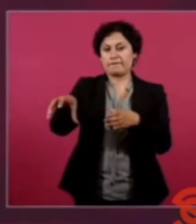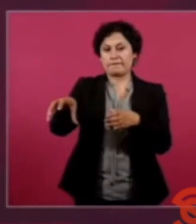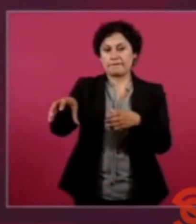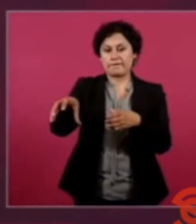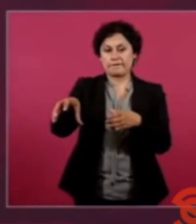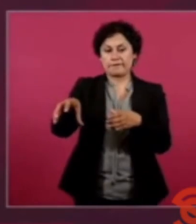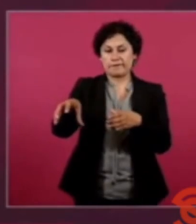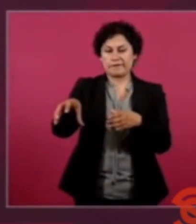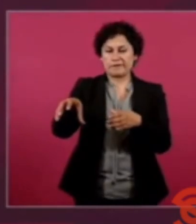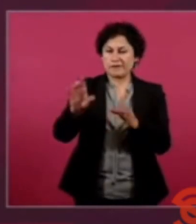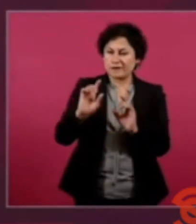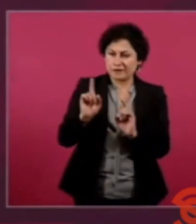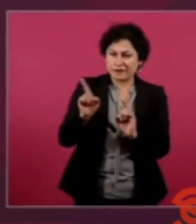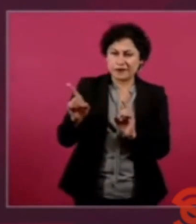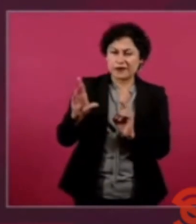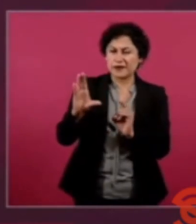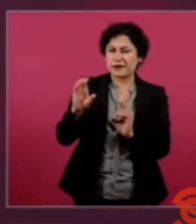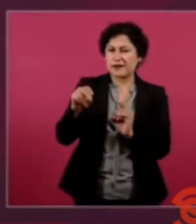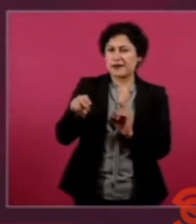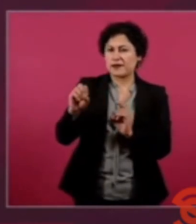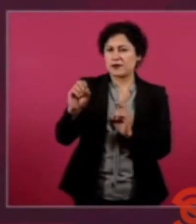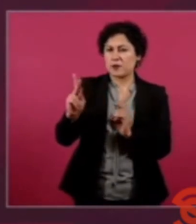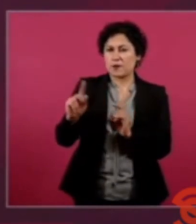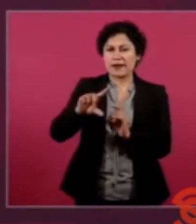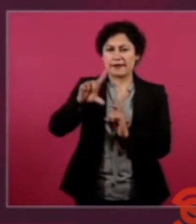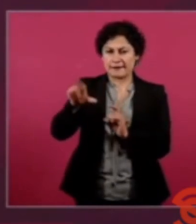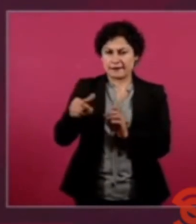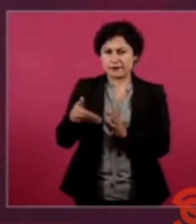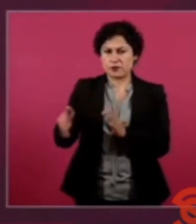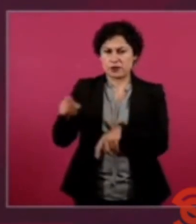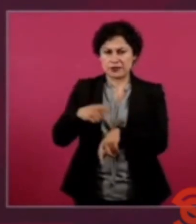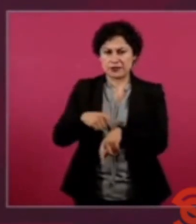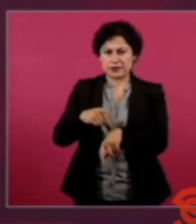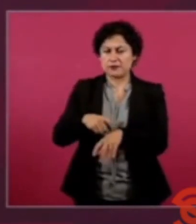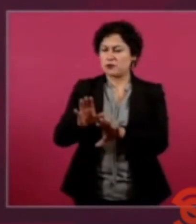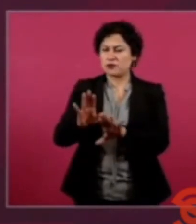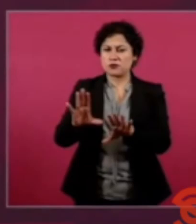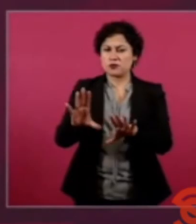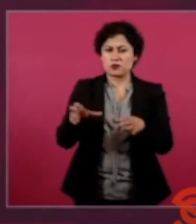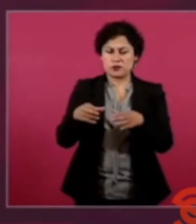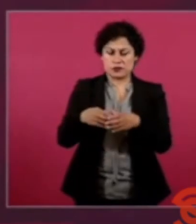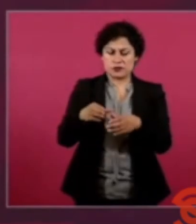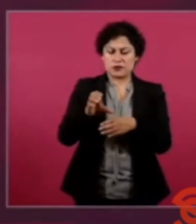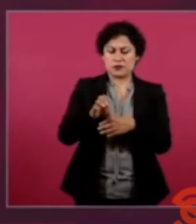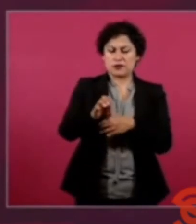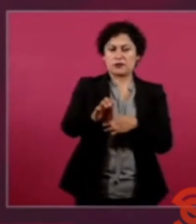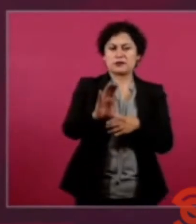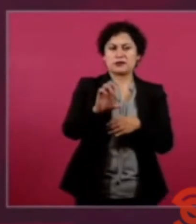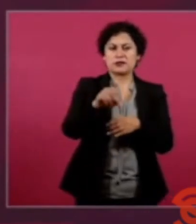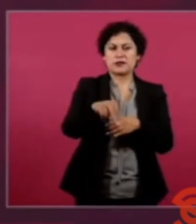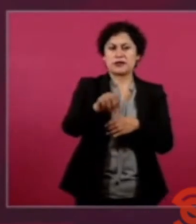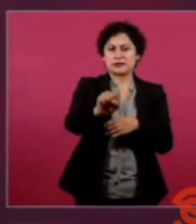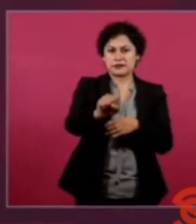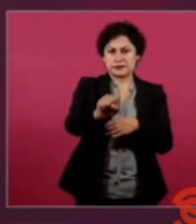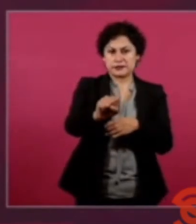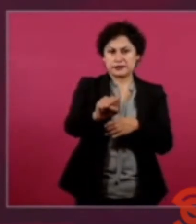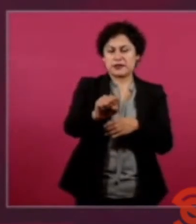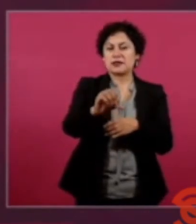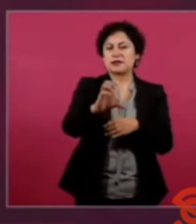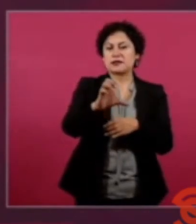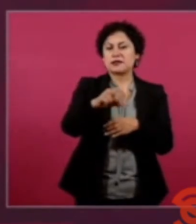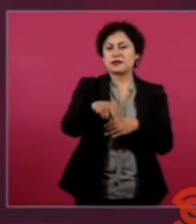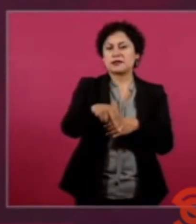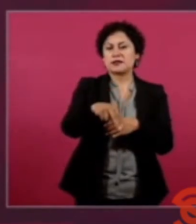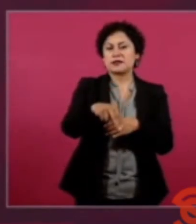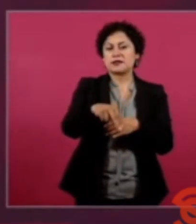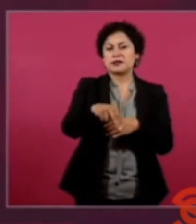Creo que no. La CNOP fue después. Sí, pero la CNC sí. Primero la